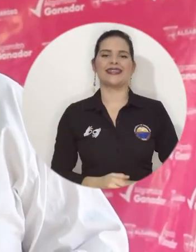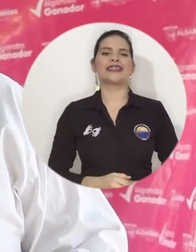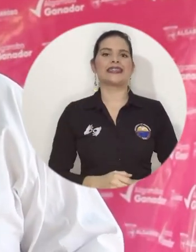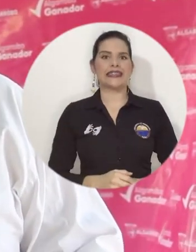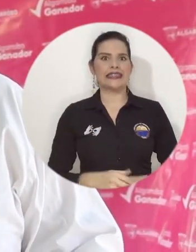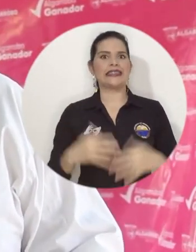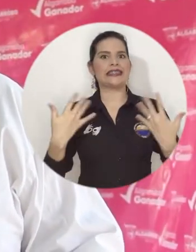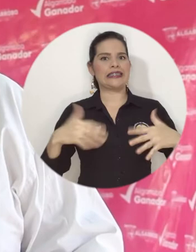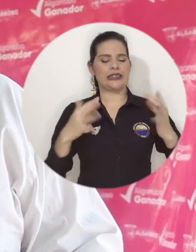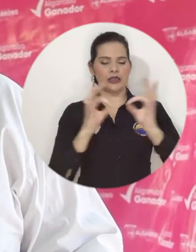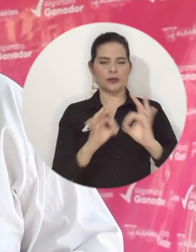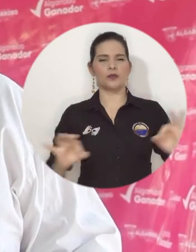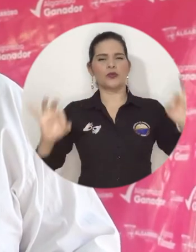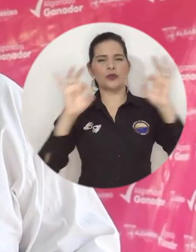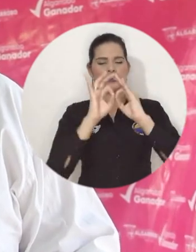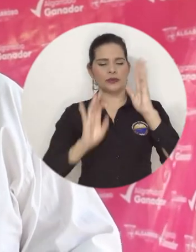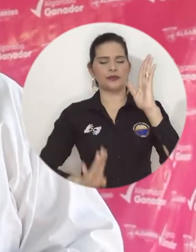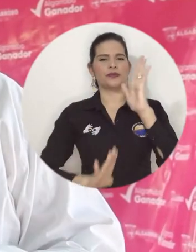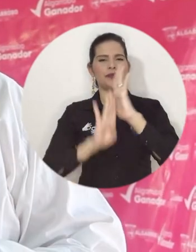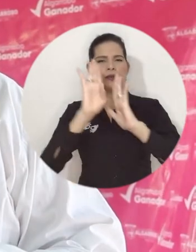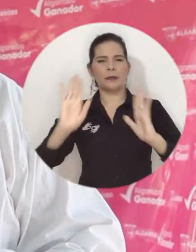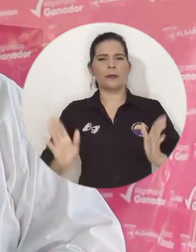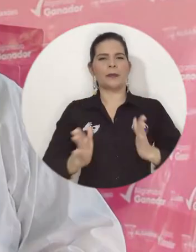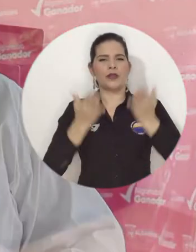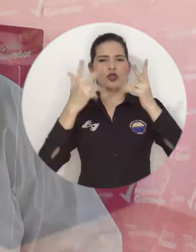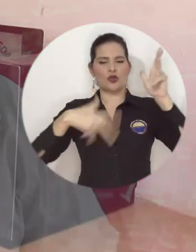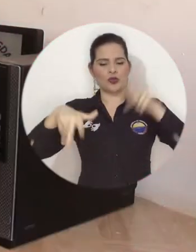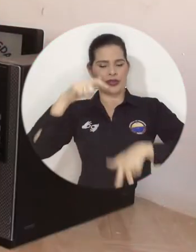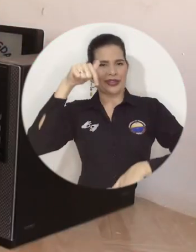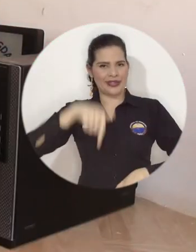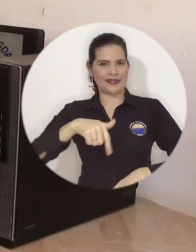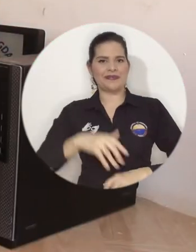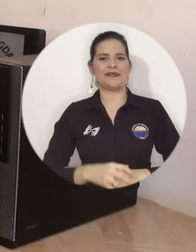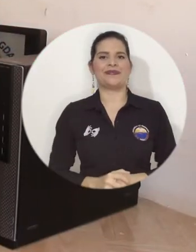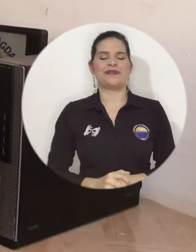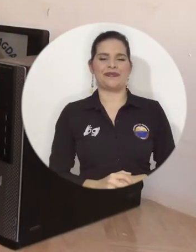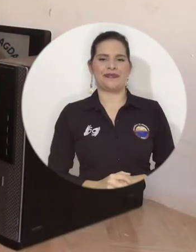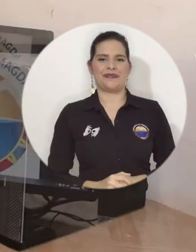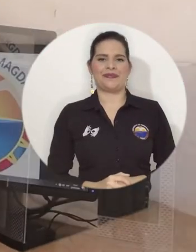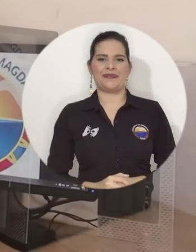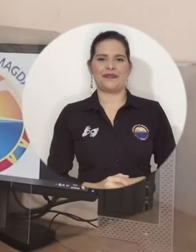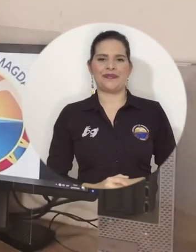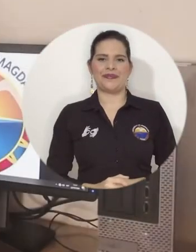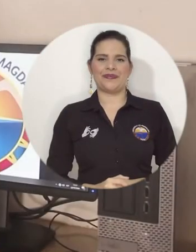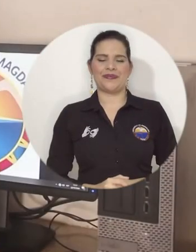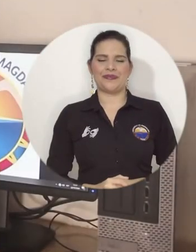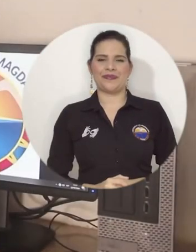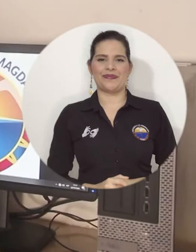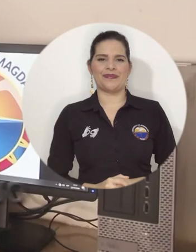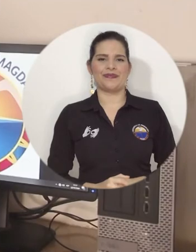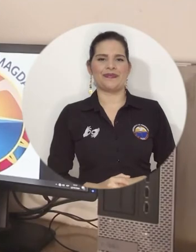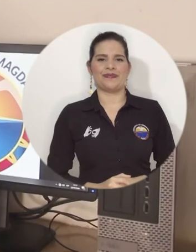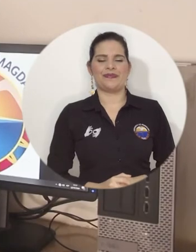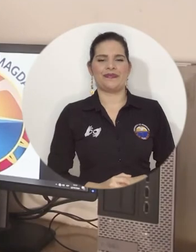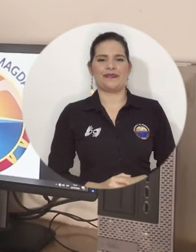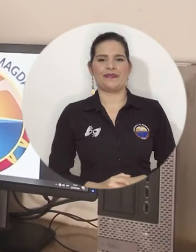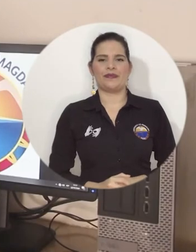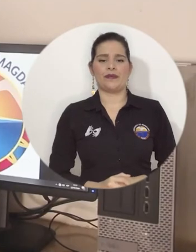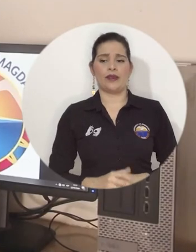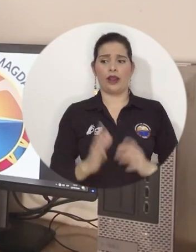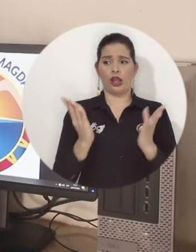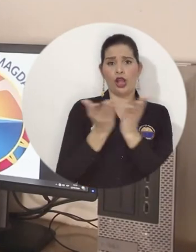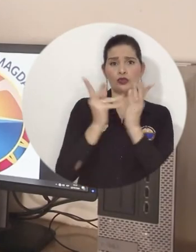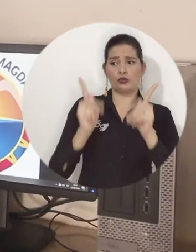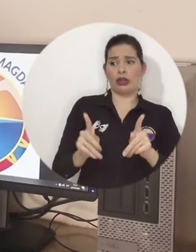Magdalena, sino que tendrá una cobertura para los estudiantes del SENA. Esto va a permitir que todos los estudiantes que se han egresado del